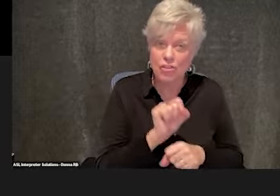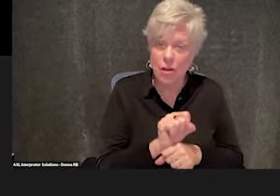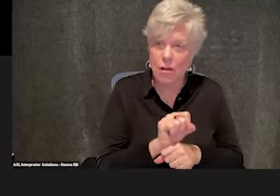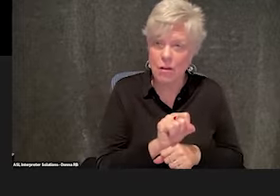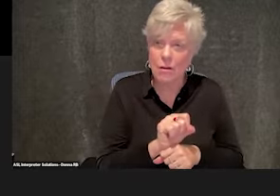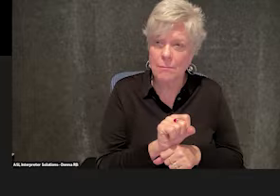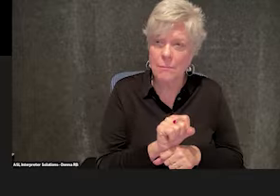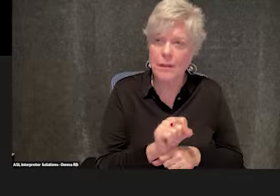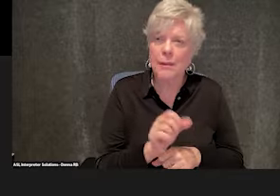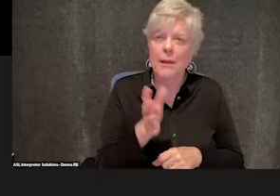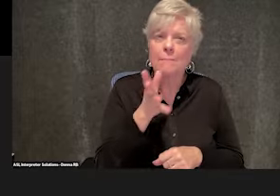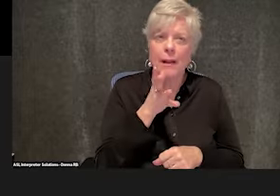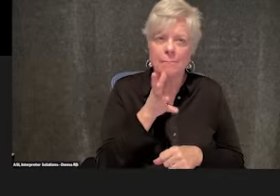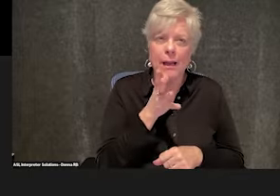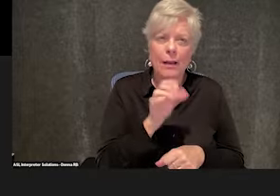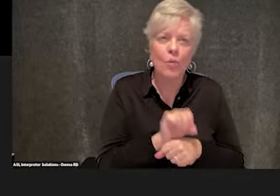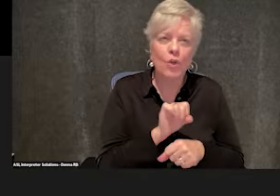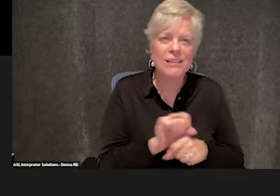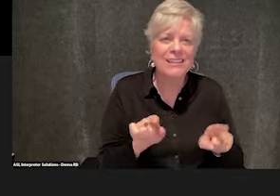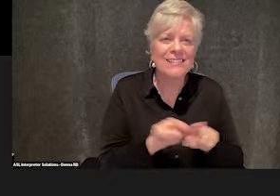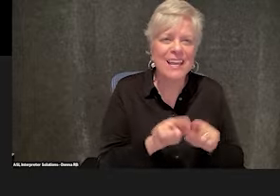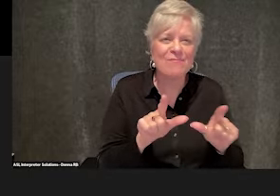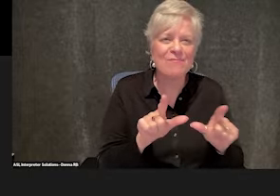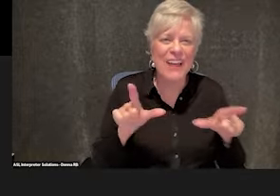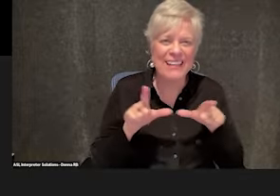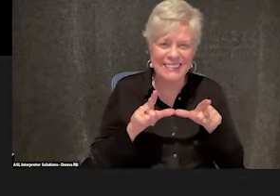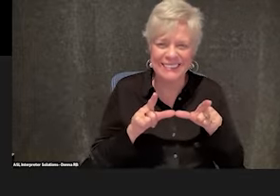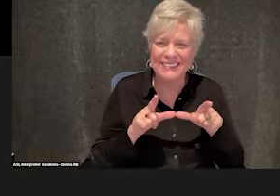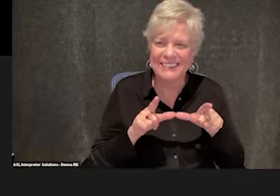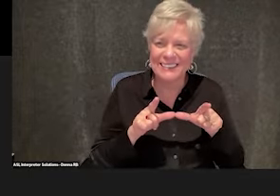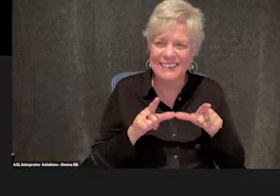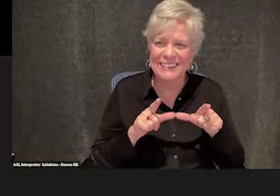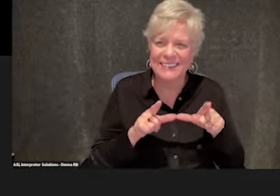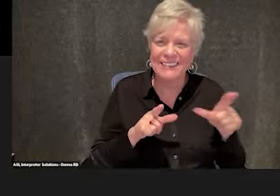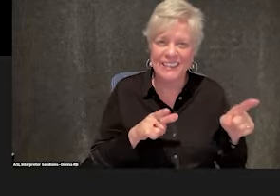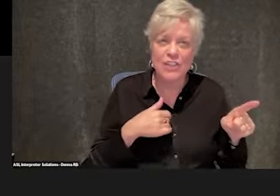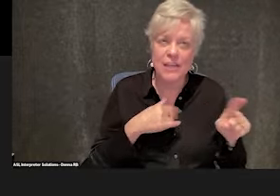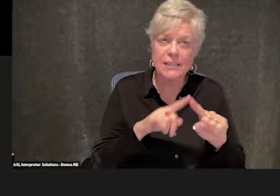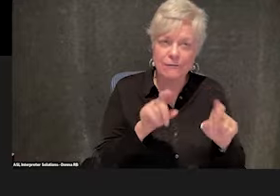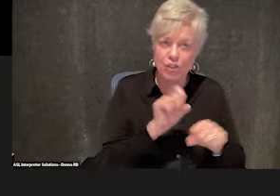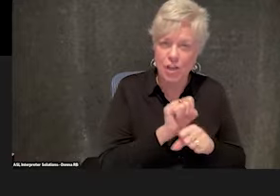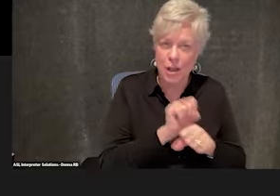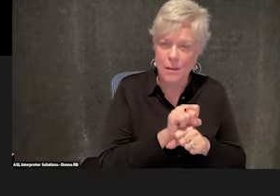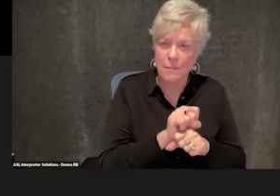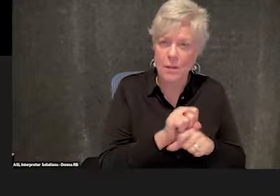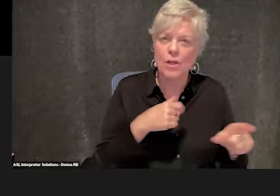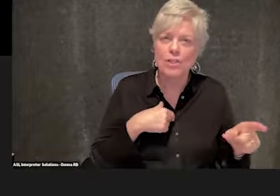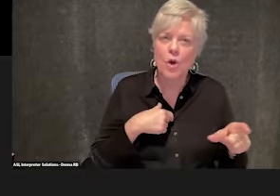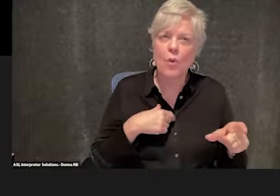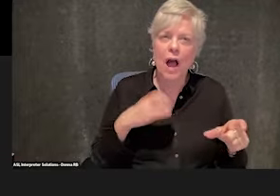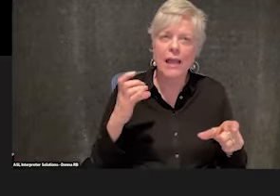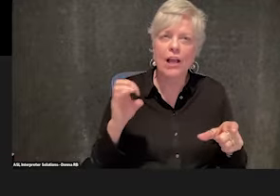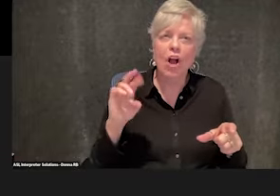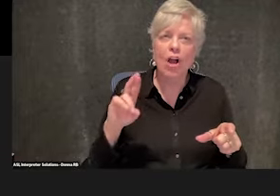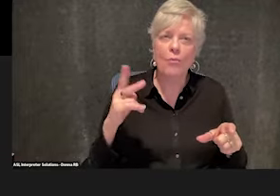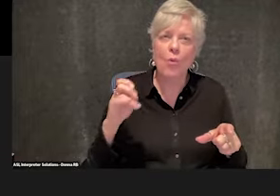ella. También tengo los ayudantes también de mi escuela